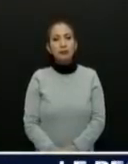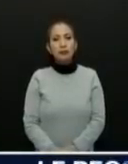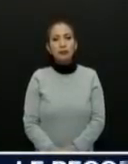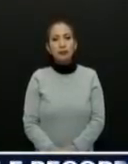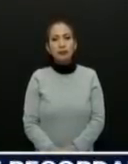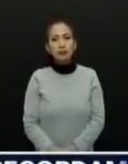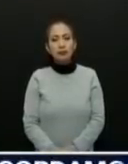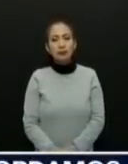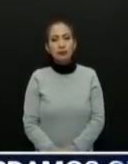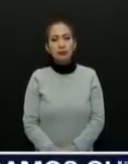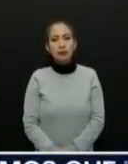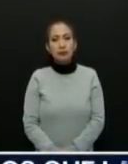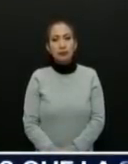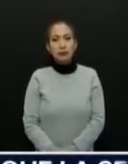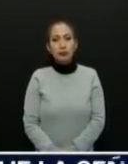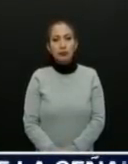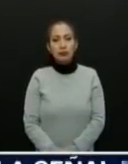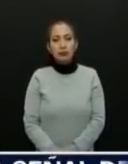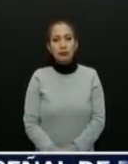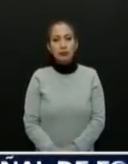se esté